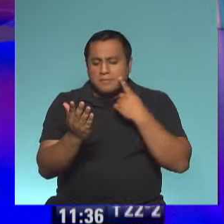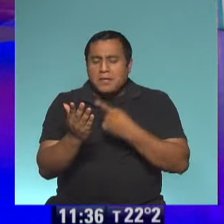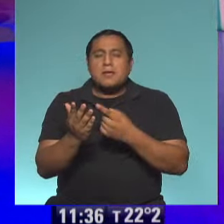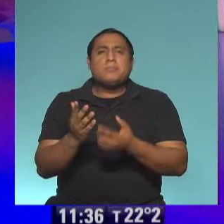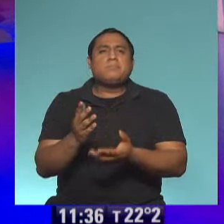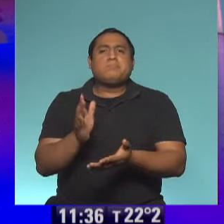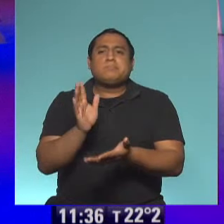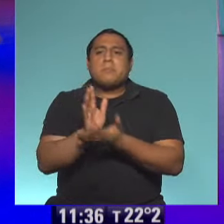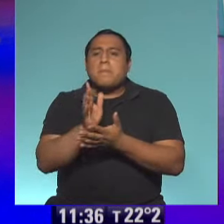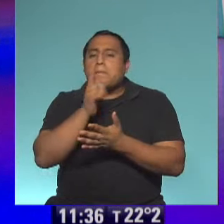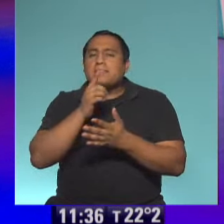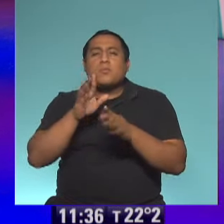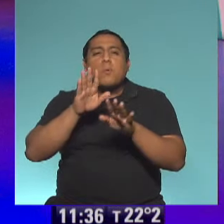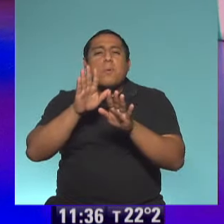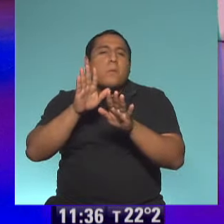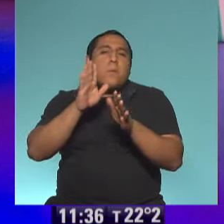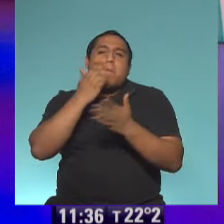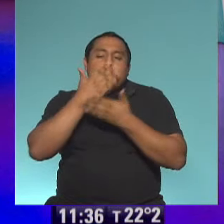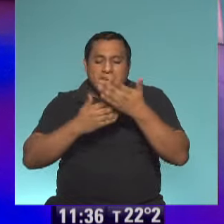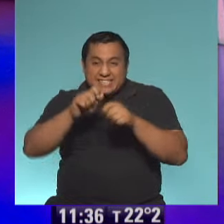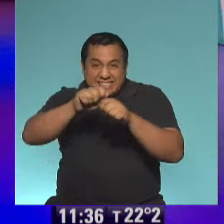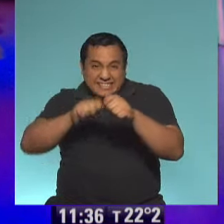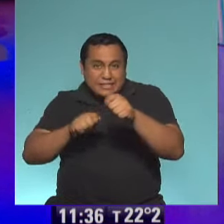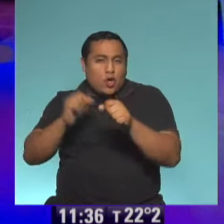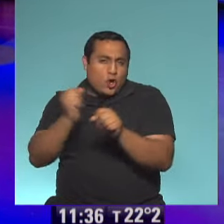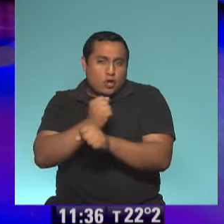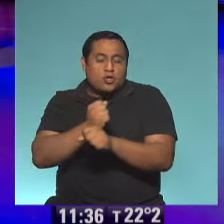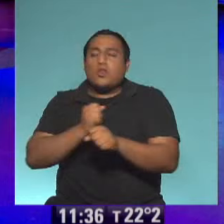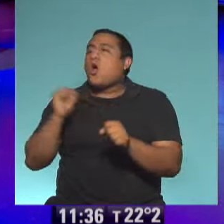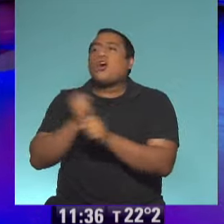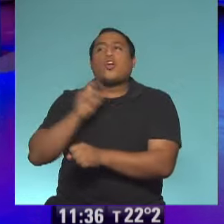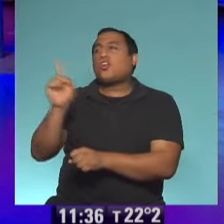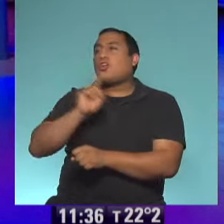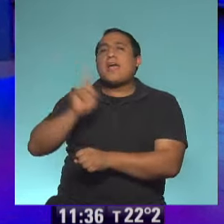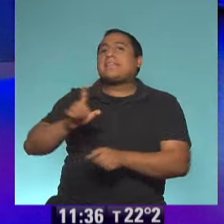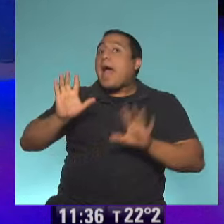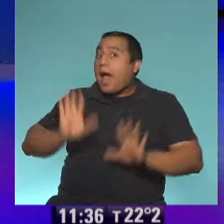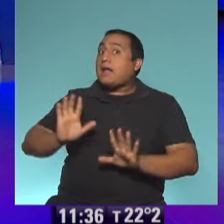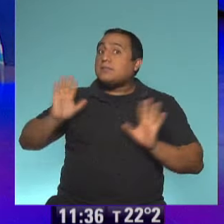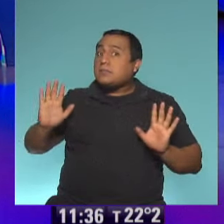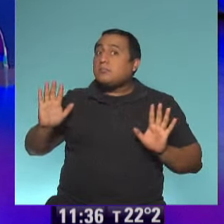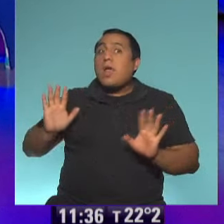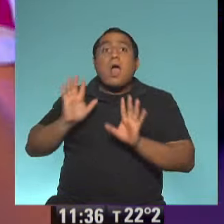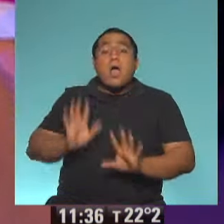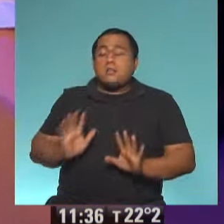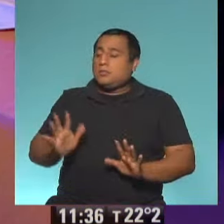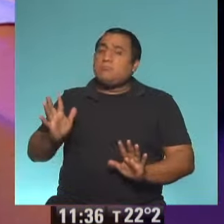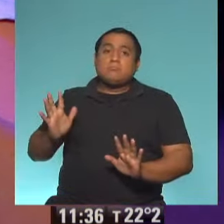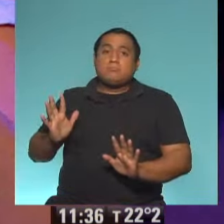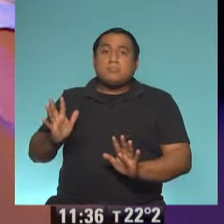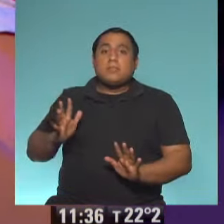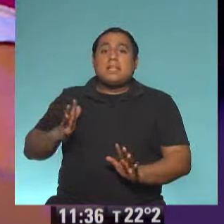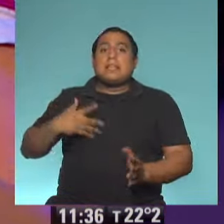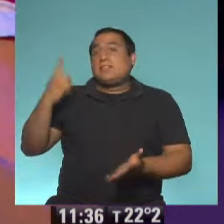tuviese rasgado un papel, pero te vino roto, seño. No, no vino roto. Es así, es una decisión